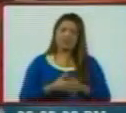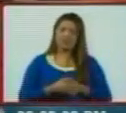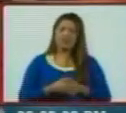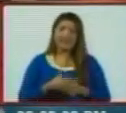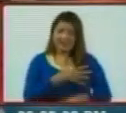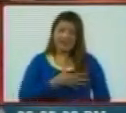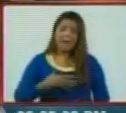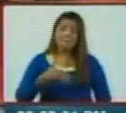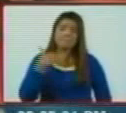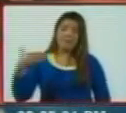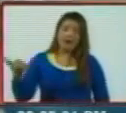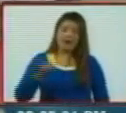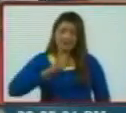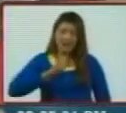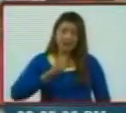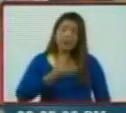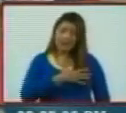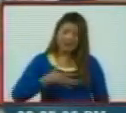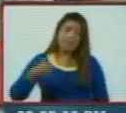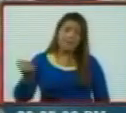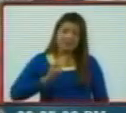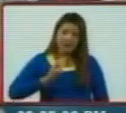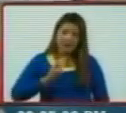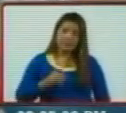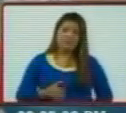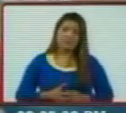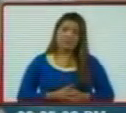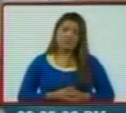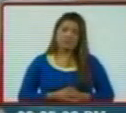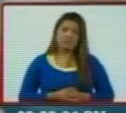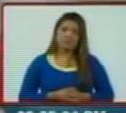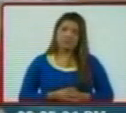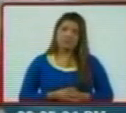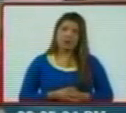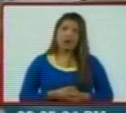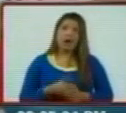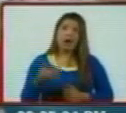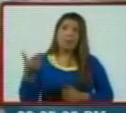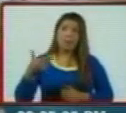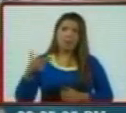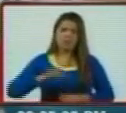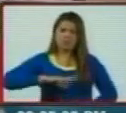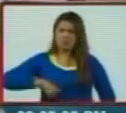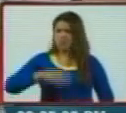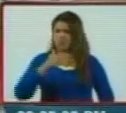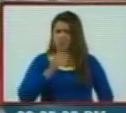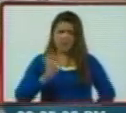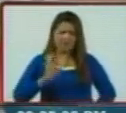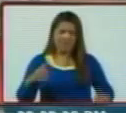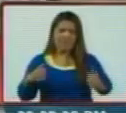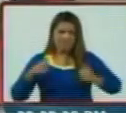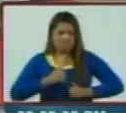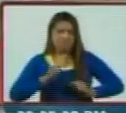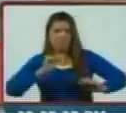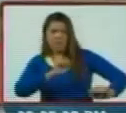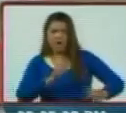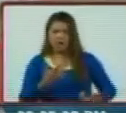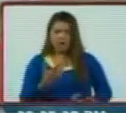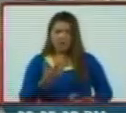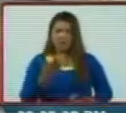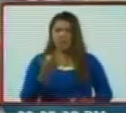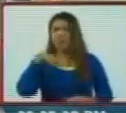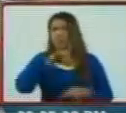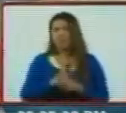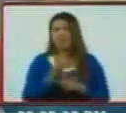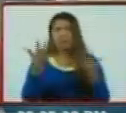nos lanzaron a matarnos. Nos recibieron a plomo y nosotros, como ustedes pueden ver, no tenemos chalecos antibalas, no tenemos armas, lo único que teníamos eran nuestras